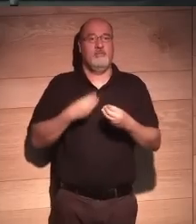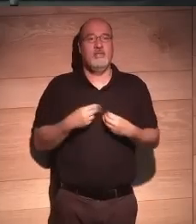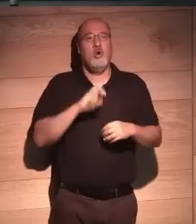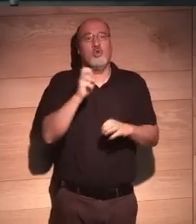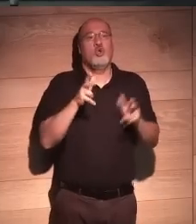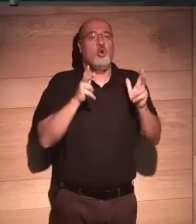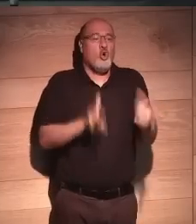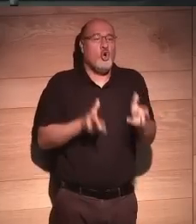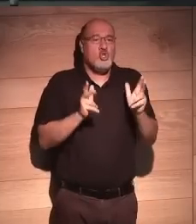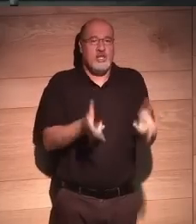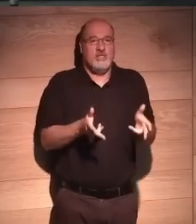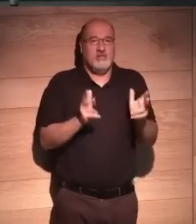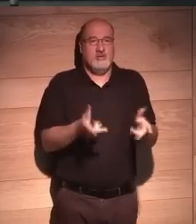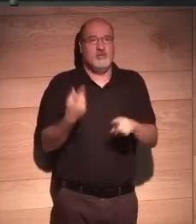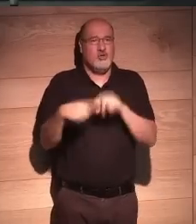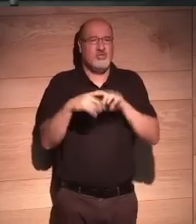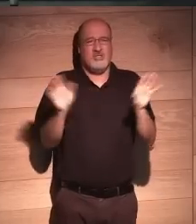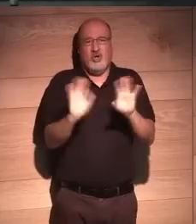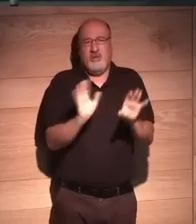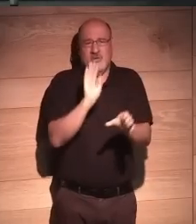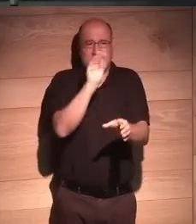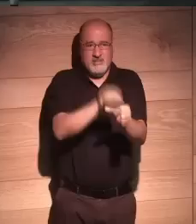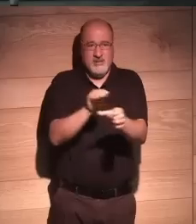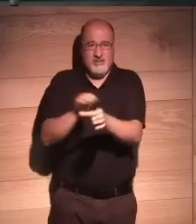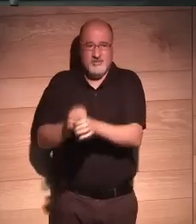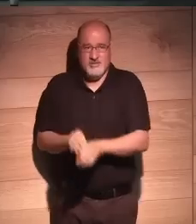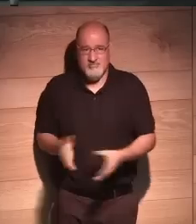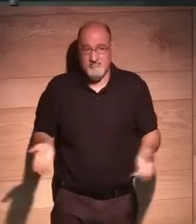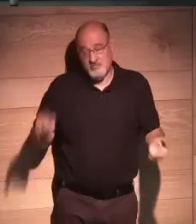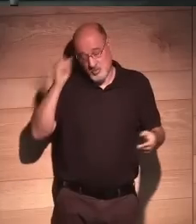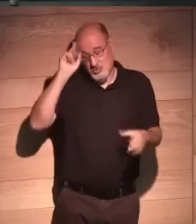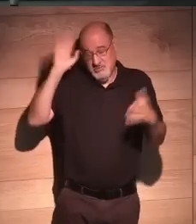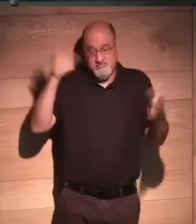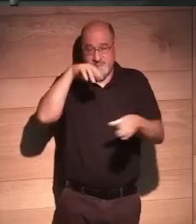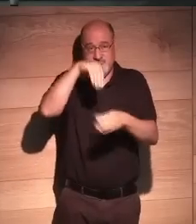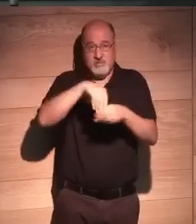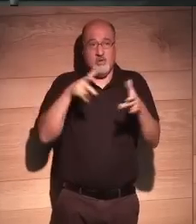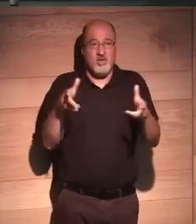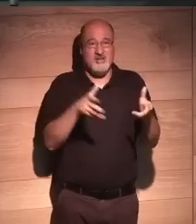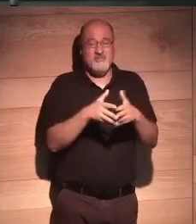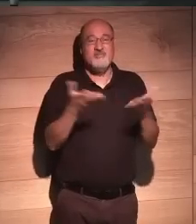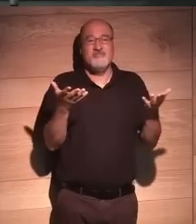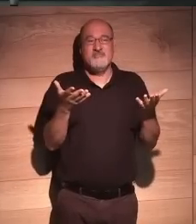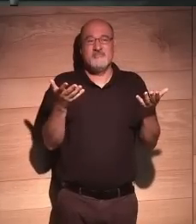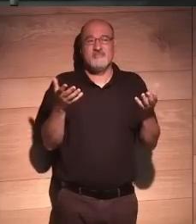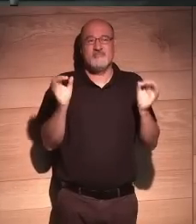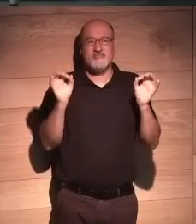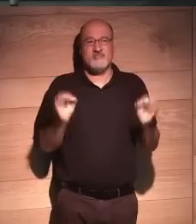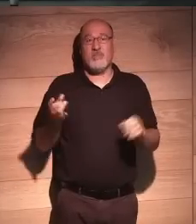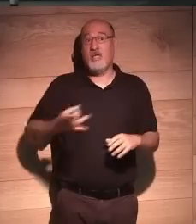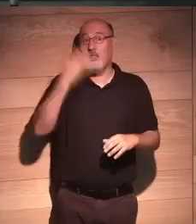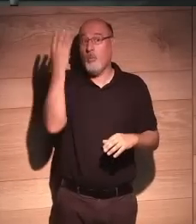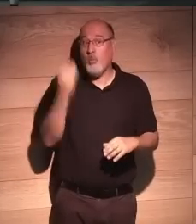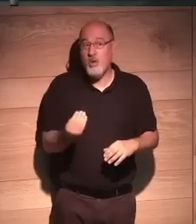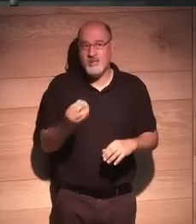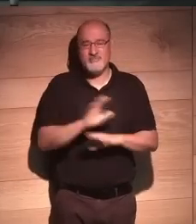hotelitos donde hacen cosas horribles. Horribles son horribles, no sé lo que hacen. Pero es decir, que ya no vale. Un tipo con una idea es